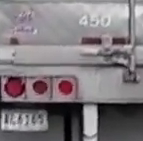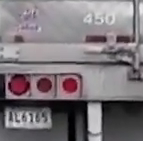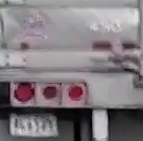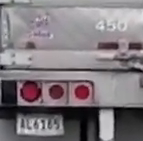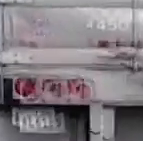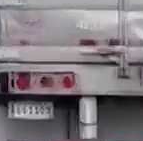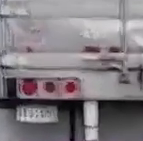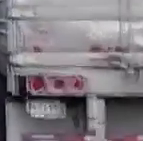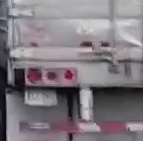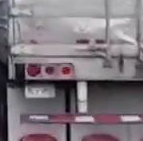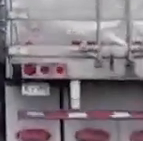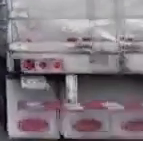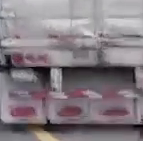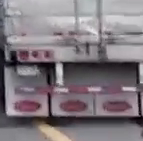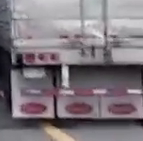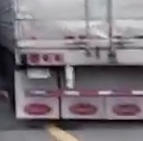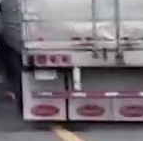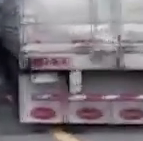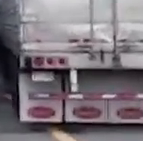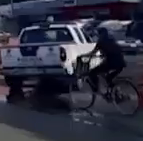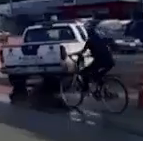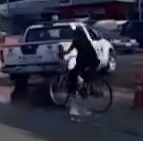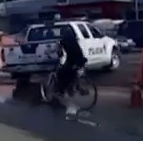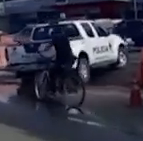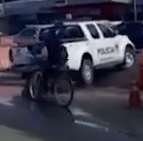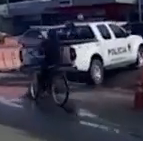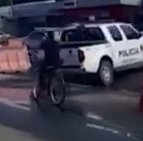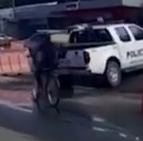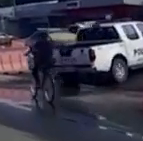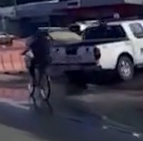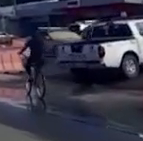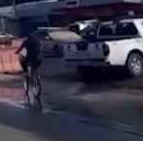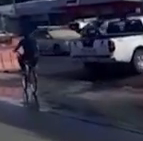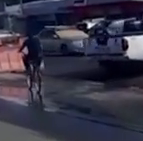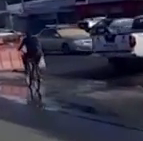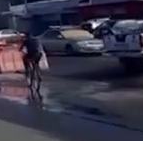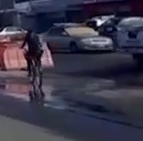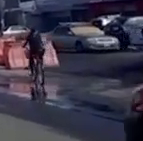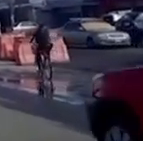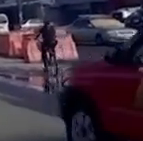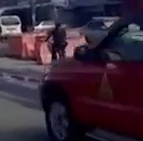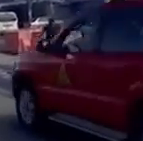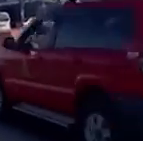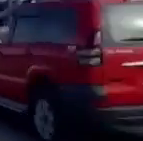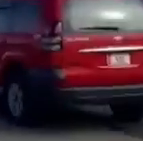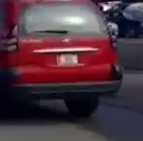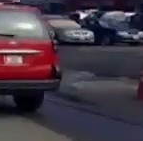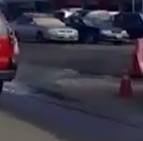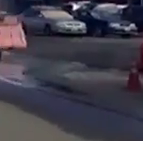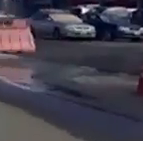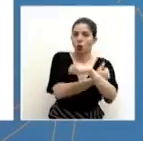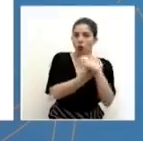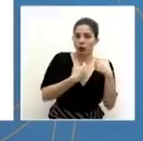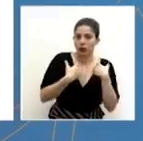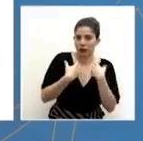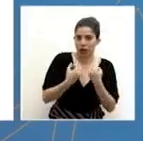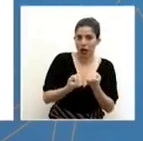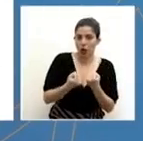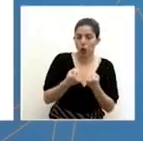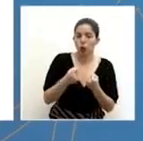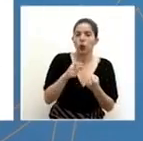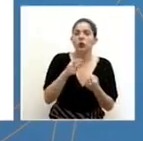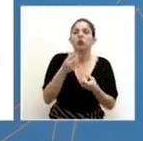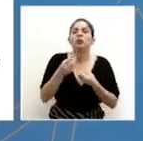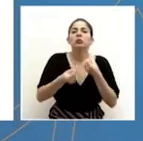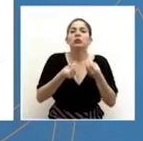de un nuevo decreto, se implementó el paso de transportistas mediante depósitos aduaneros autorizados.